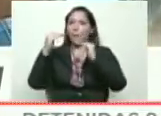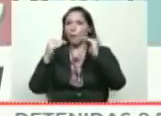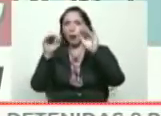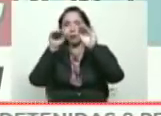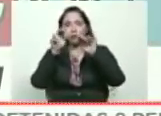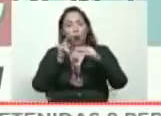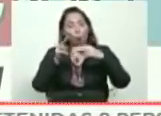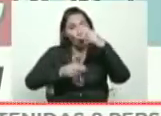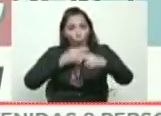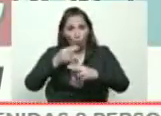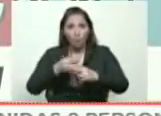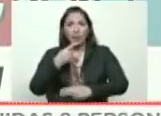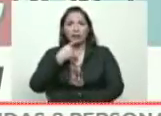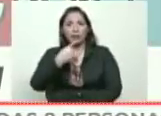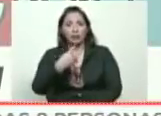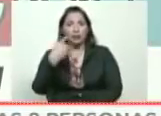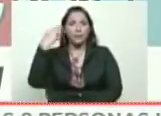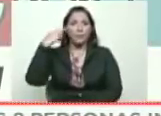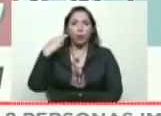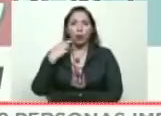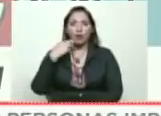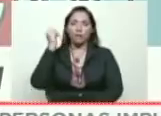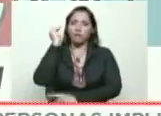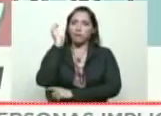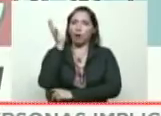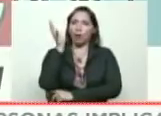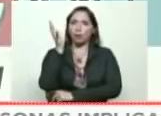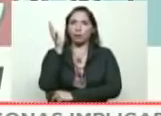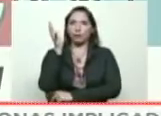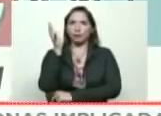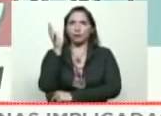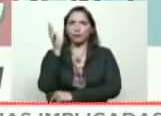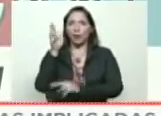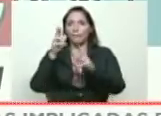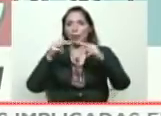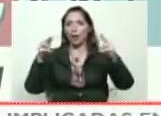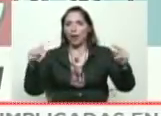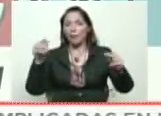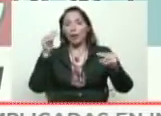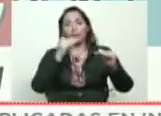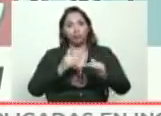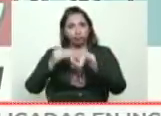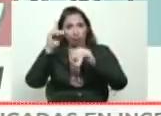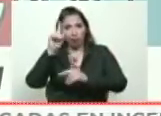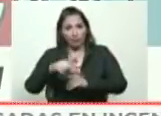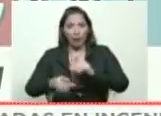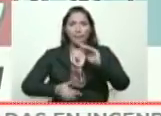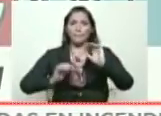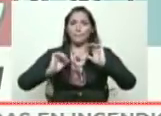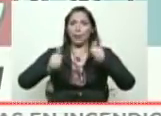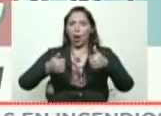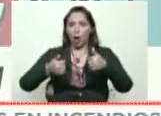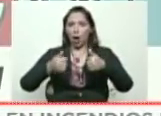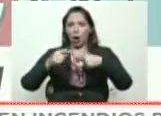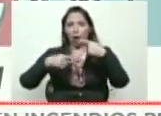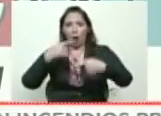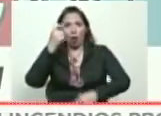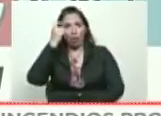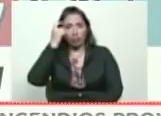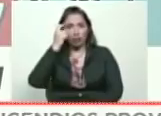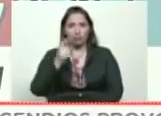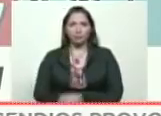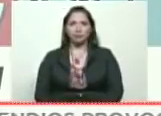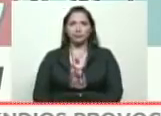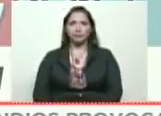universo, como diría Bolívar en el Congreso Anfictiónico de Panamá. Igualmente, arranca en los próximos días